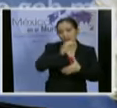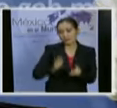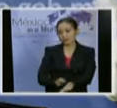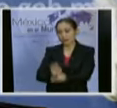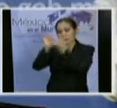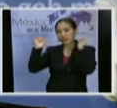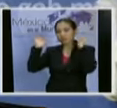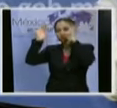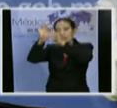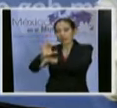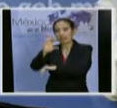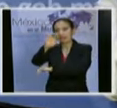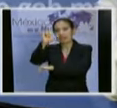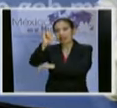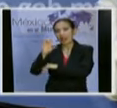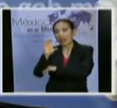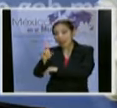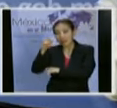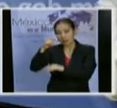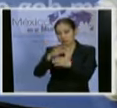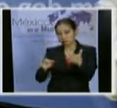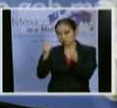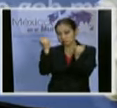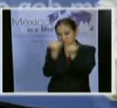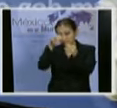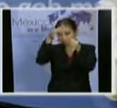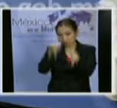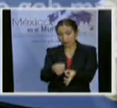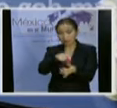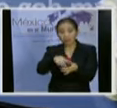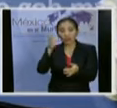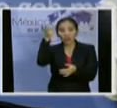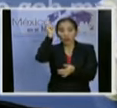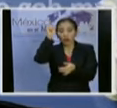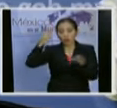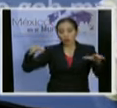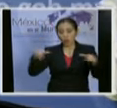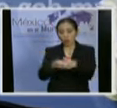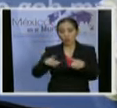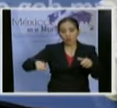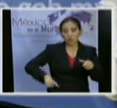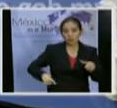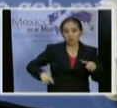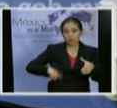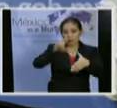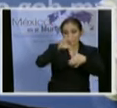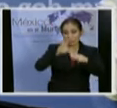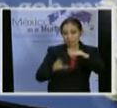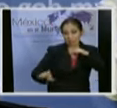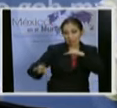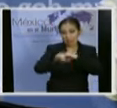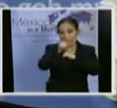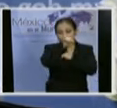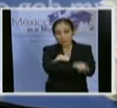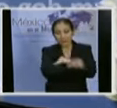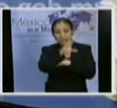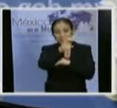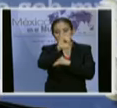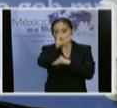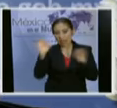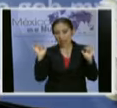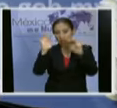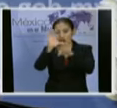la cumbre de la CELAC y que se las leo tal cual. Esperamos que la comunidad de estados de Latinoamérica y el Caribe, CELAC, que acaba de